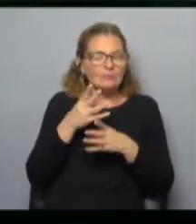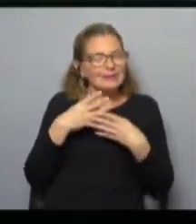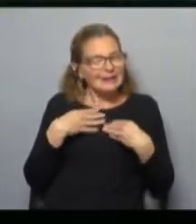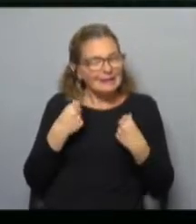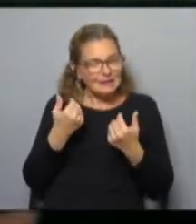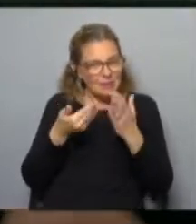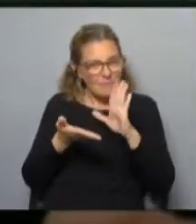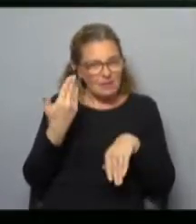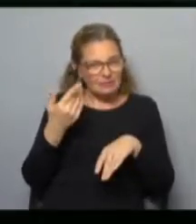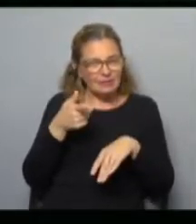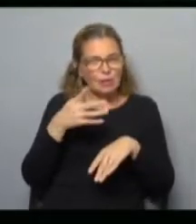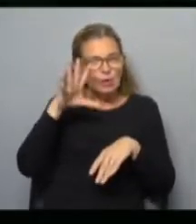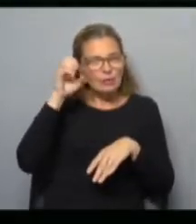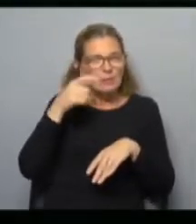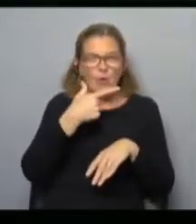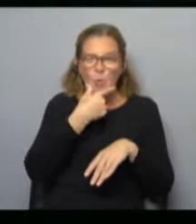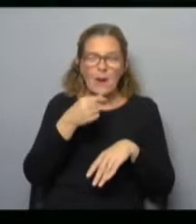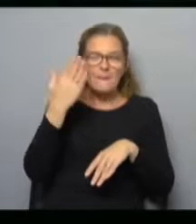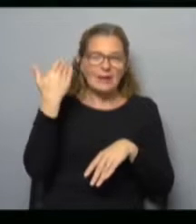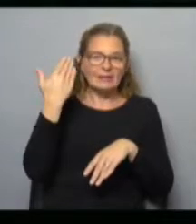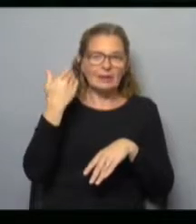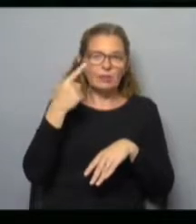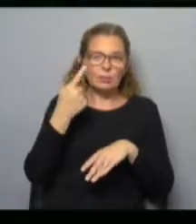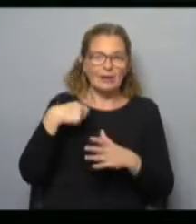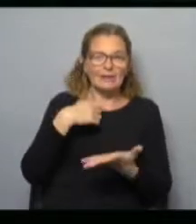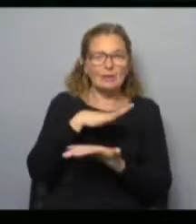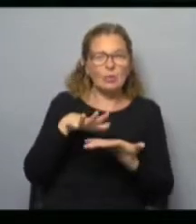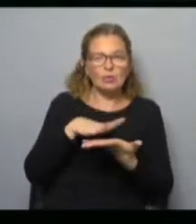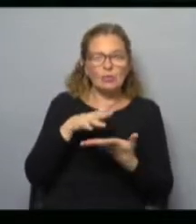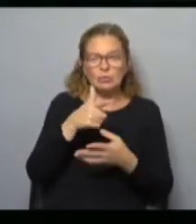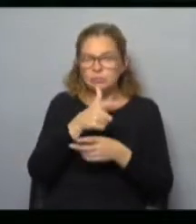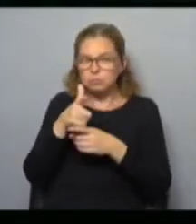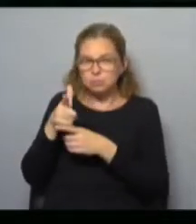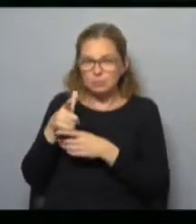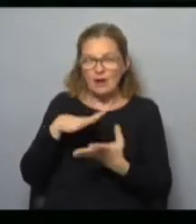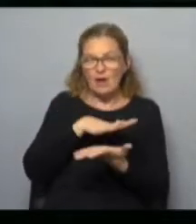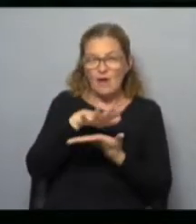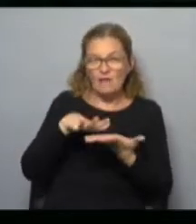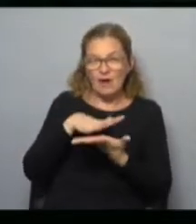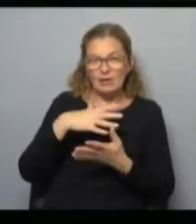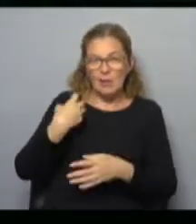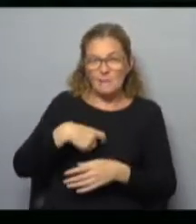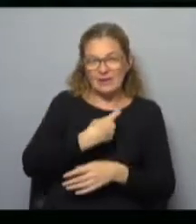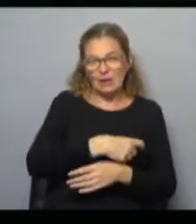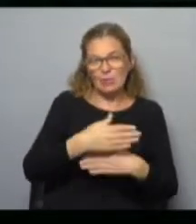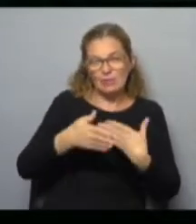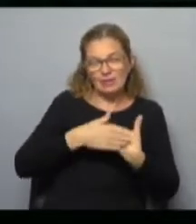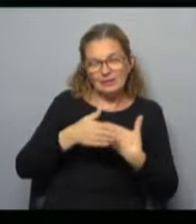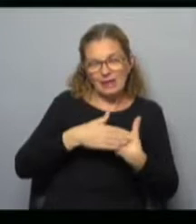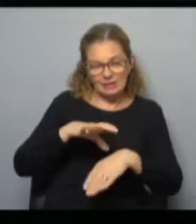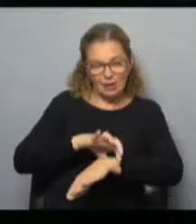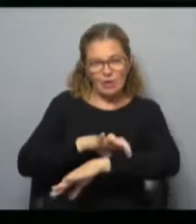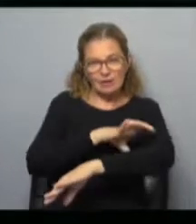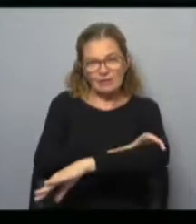mayor. Pero esto se viene dando, y recordemos que el jueves de la semana pasada hubo una situación en donde hubo un tiroteo en el barrio Peñarol, muy cerca de un jardín de